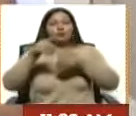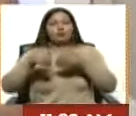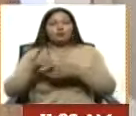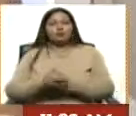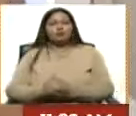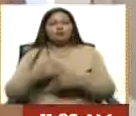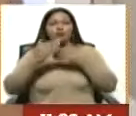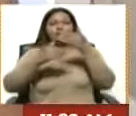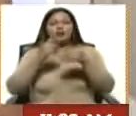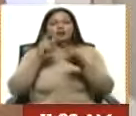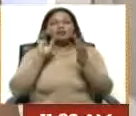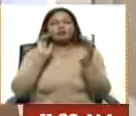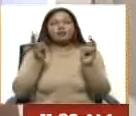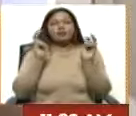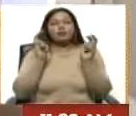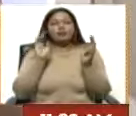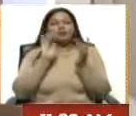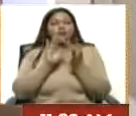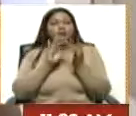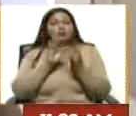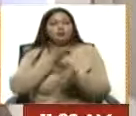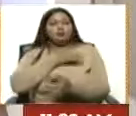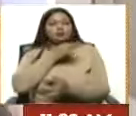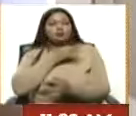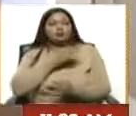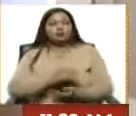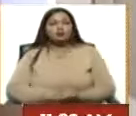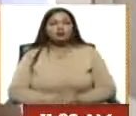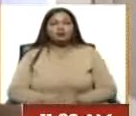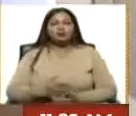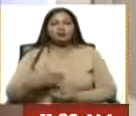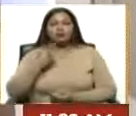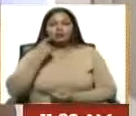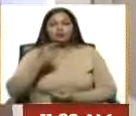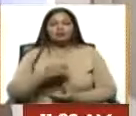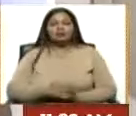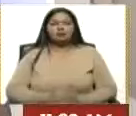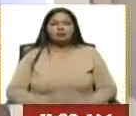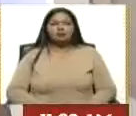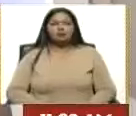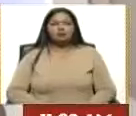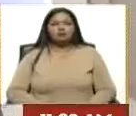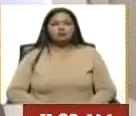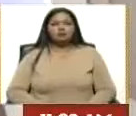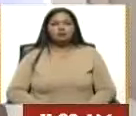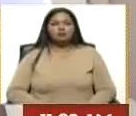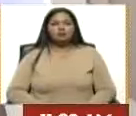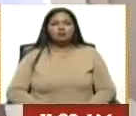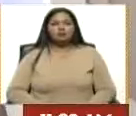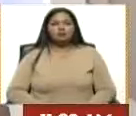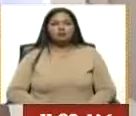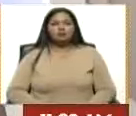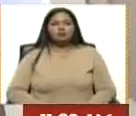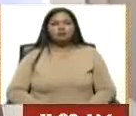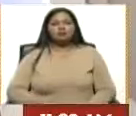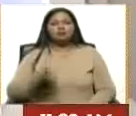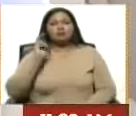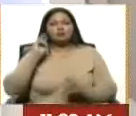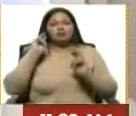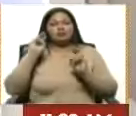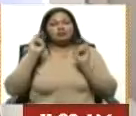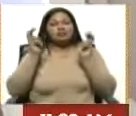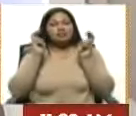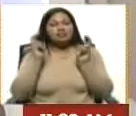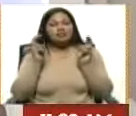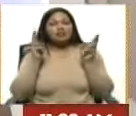allá del tema de las redes sociales, más allá de lo que se pueda publicar y se pueda decir. Sin embargo, se hace muy necesario el tema de la lucha y